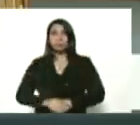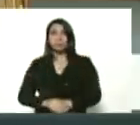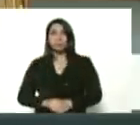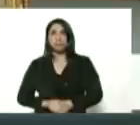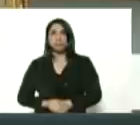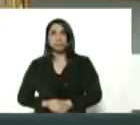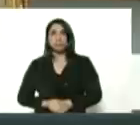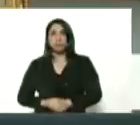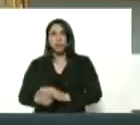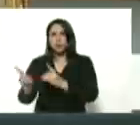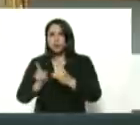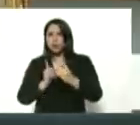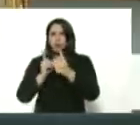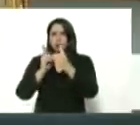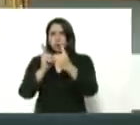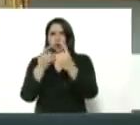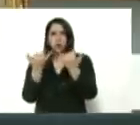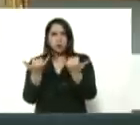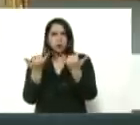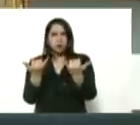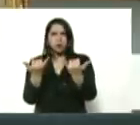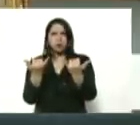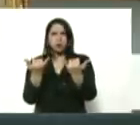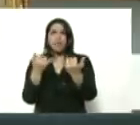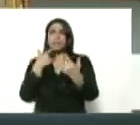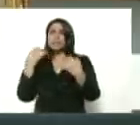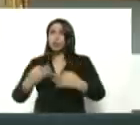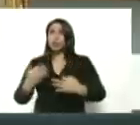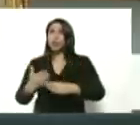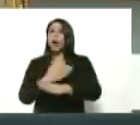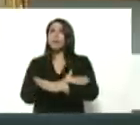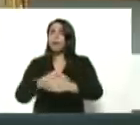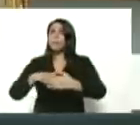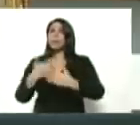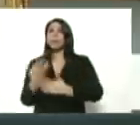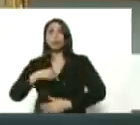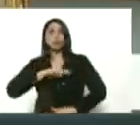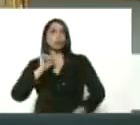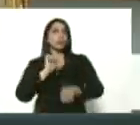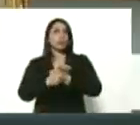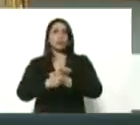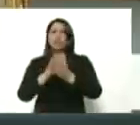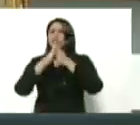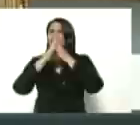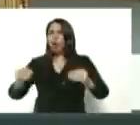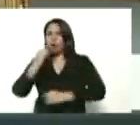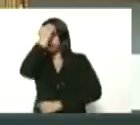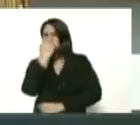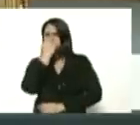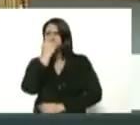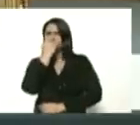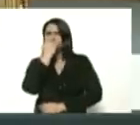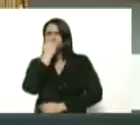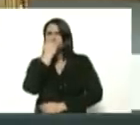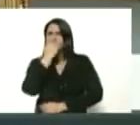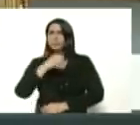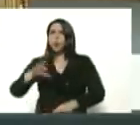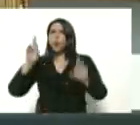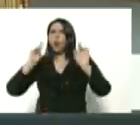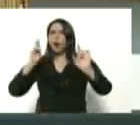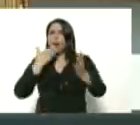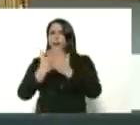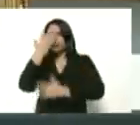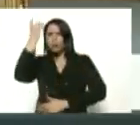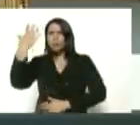Se está dando la persecución en caliente y estoy seguro que antes que amanezca tenemos capturado a todos los terroristas, con el favor de Dios.